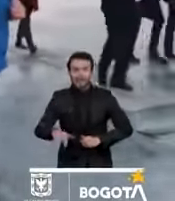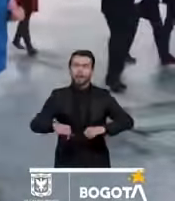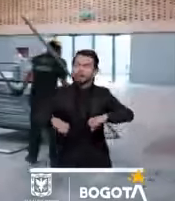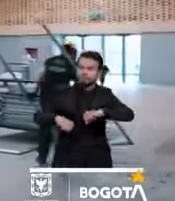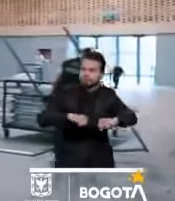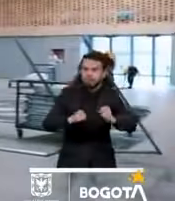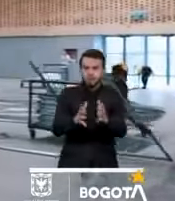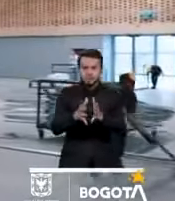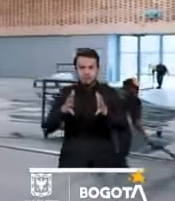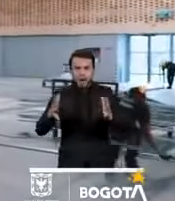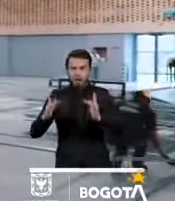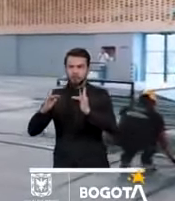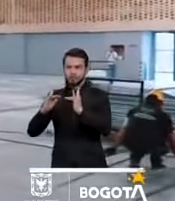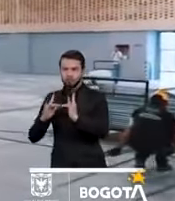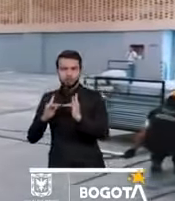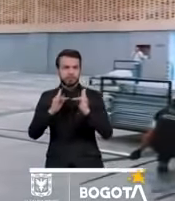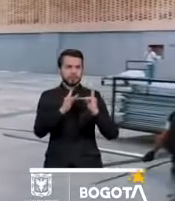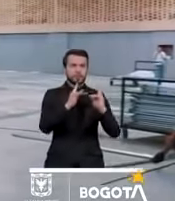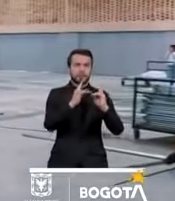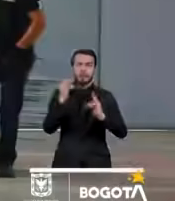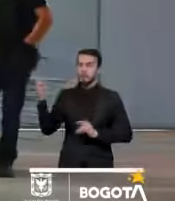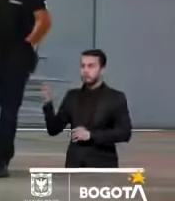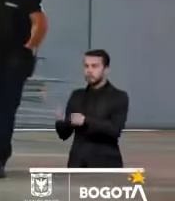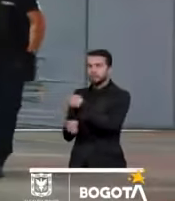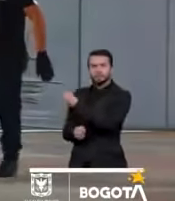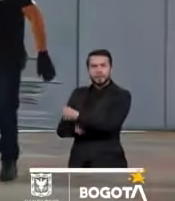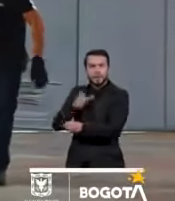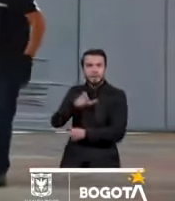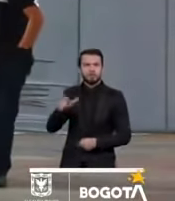el personal adecuado, en las condiciones óptimas.